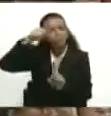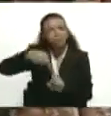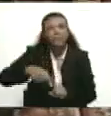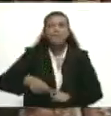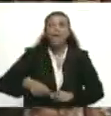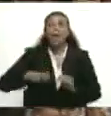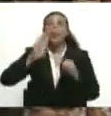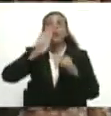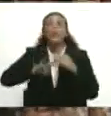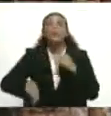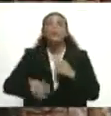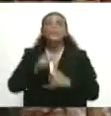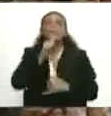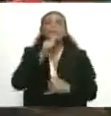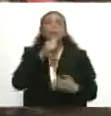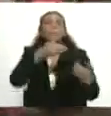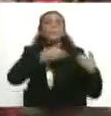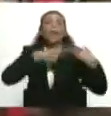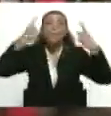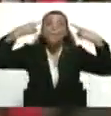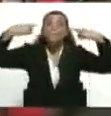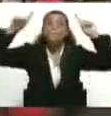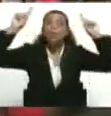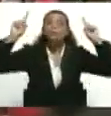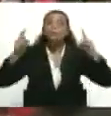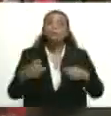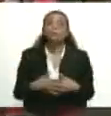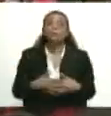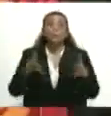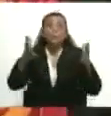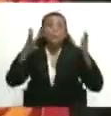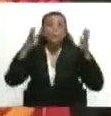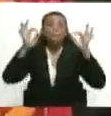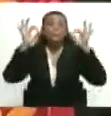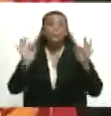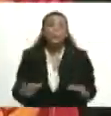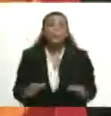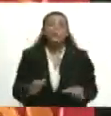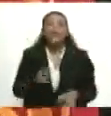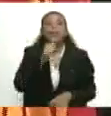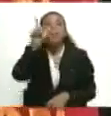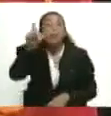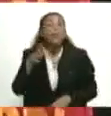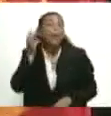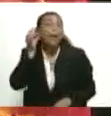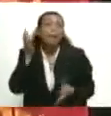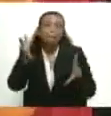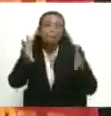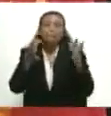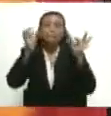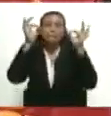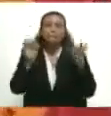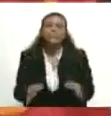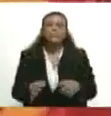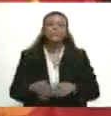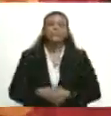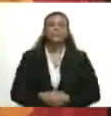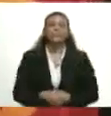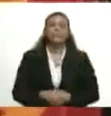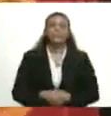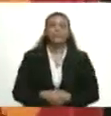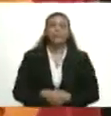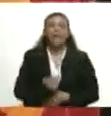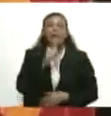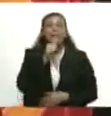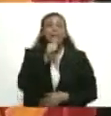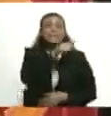al final de victoria. La mujer garantiza la victoria revolucionaria siempre. ¿Para acá ha